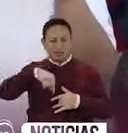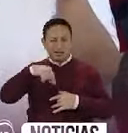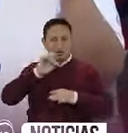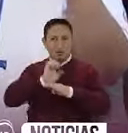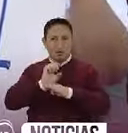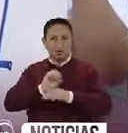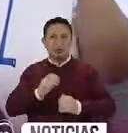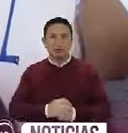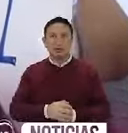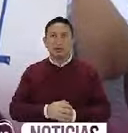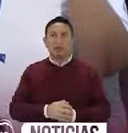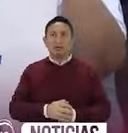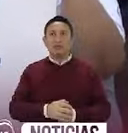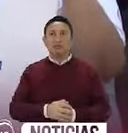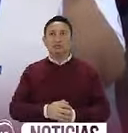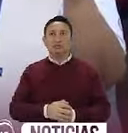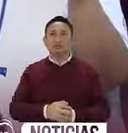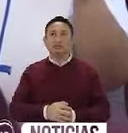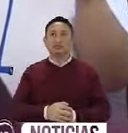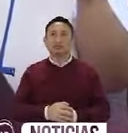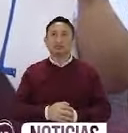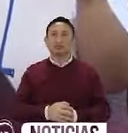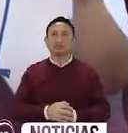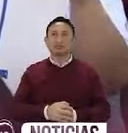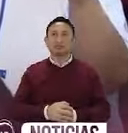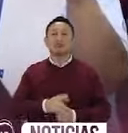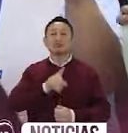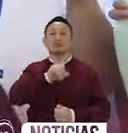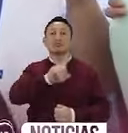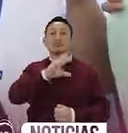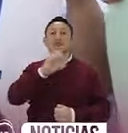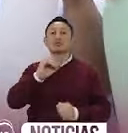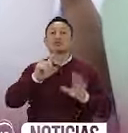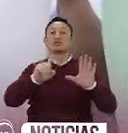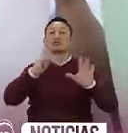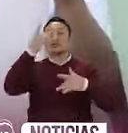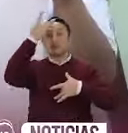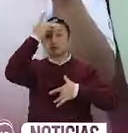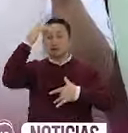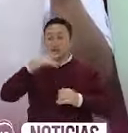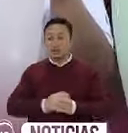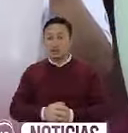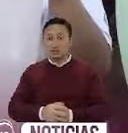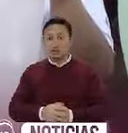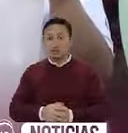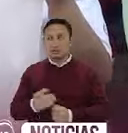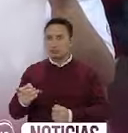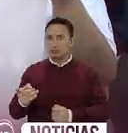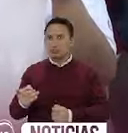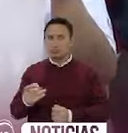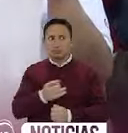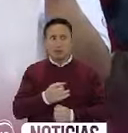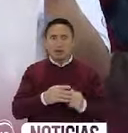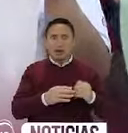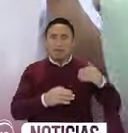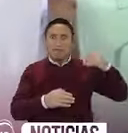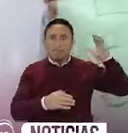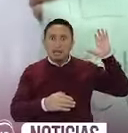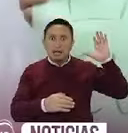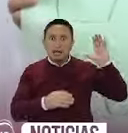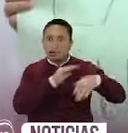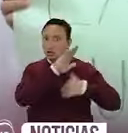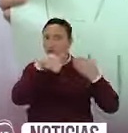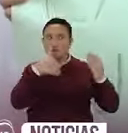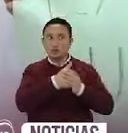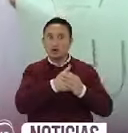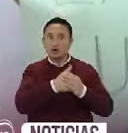país están en un cuadro básico 106 enfermedades que no debería de ser así. Deberían de estar todo